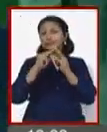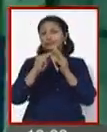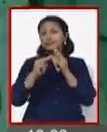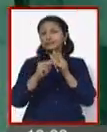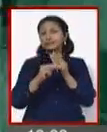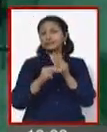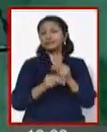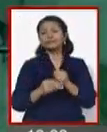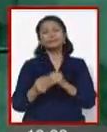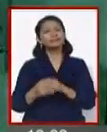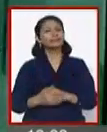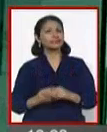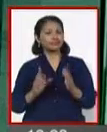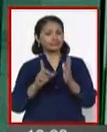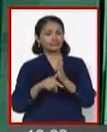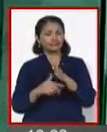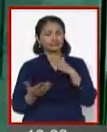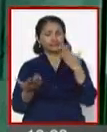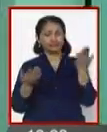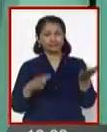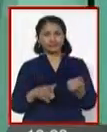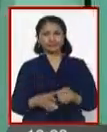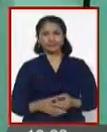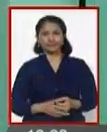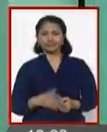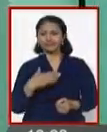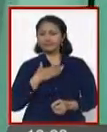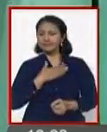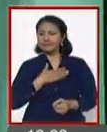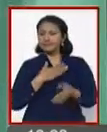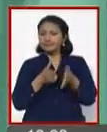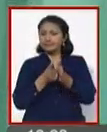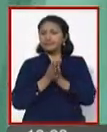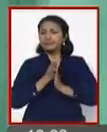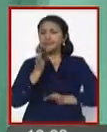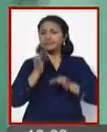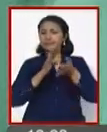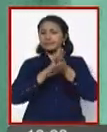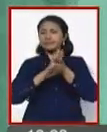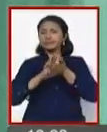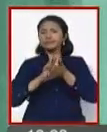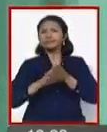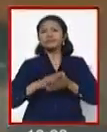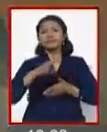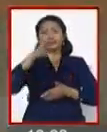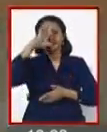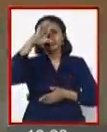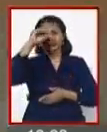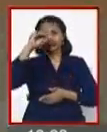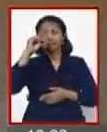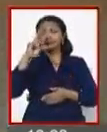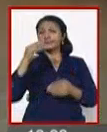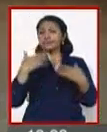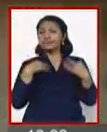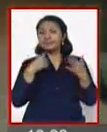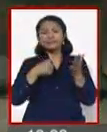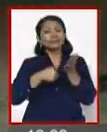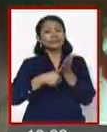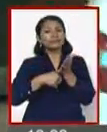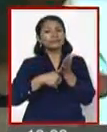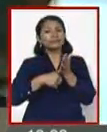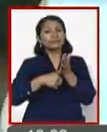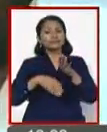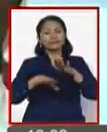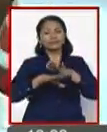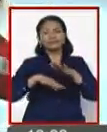micro. Termina de fallecer. Por favor, pido justicia. Ese muchacho no tenía brevet y es menor